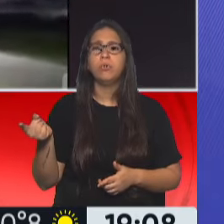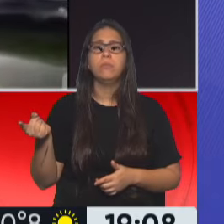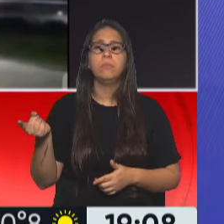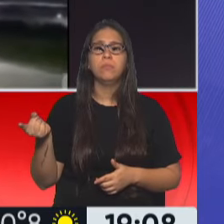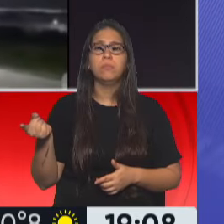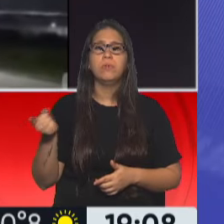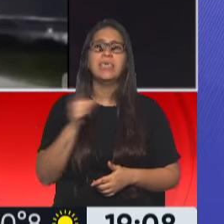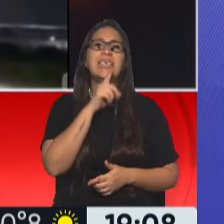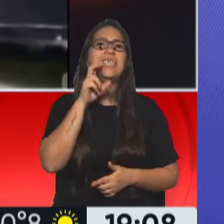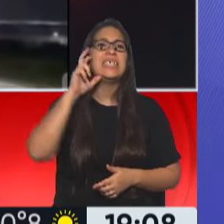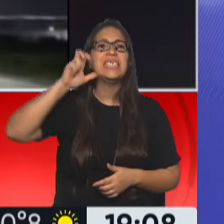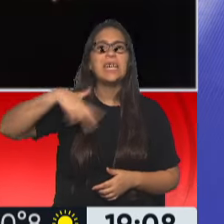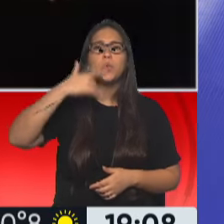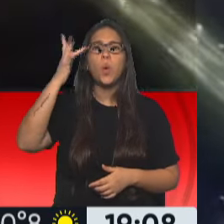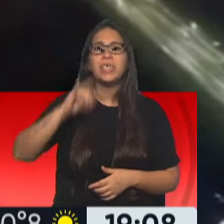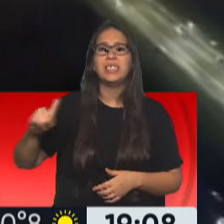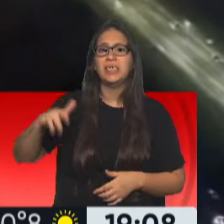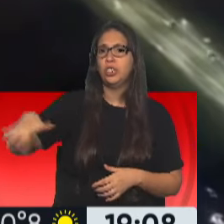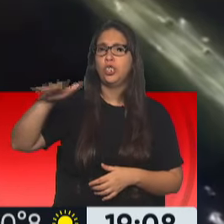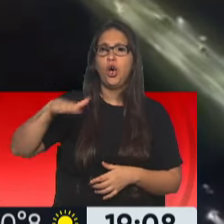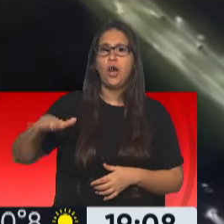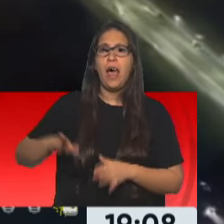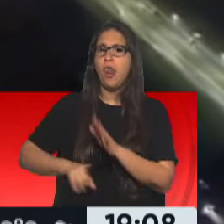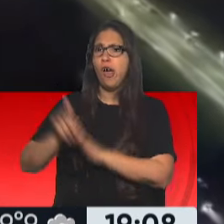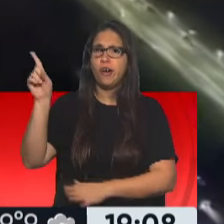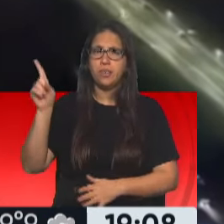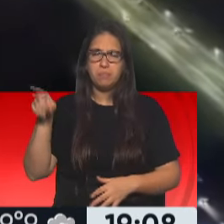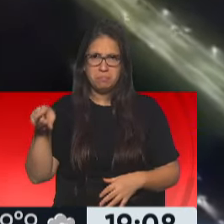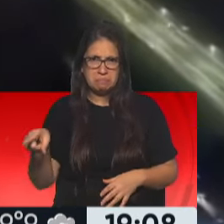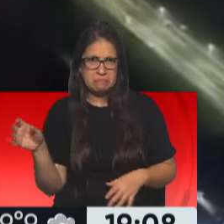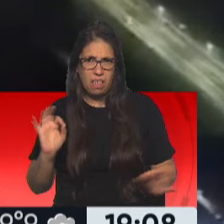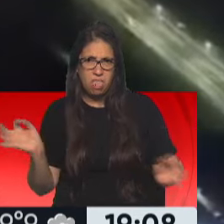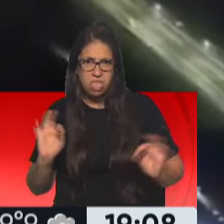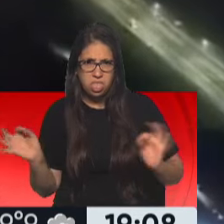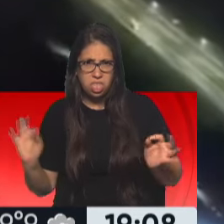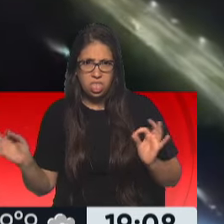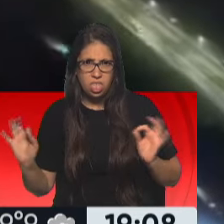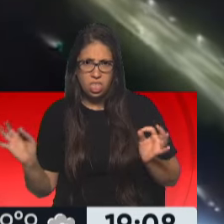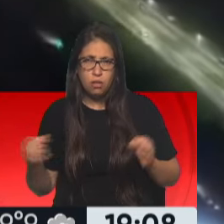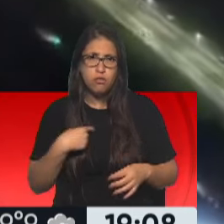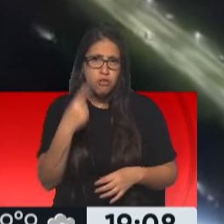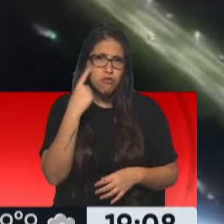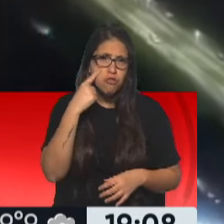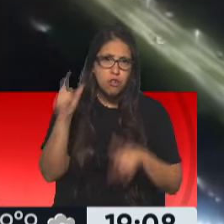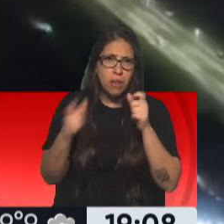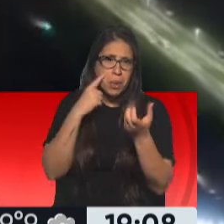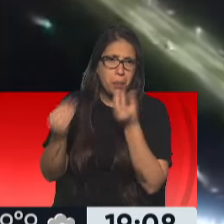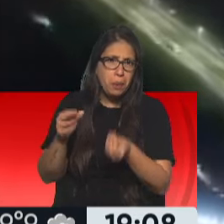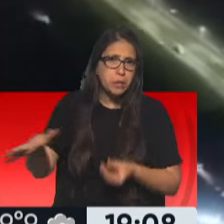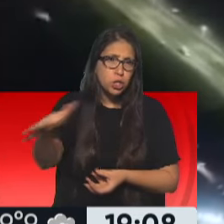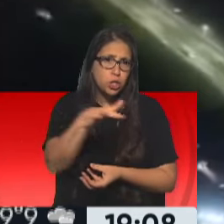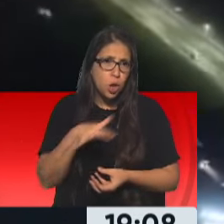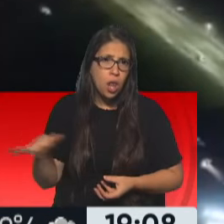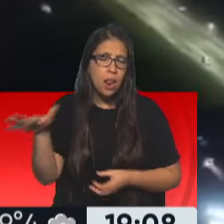de Tristán Suárez. No pasó nada. A lugares y vecinos que conozco que